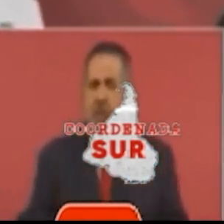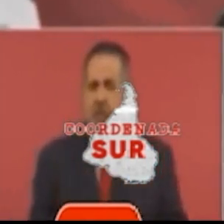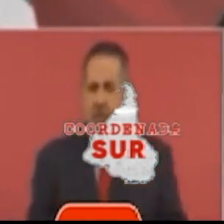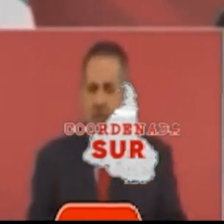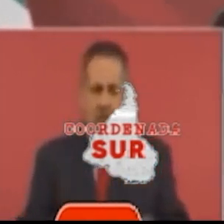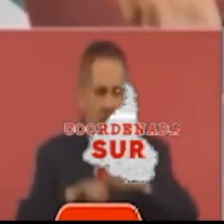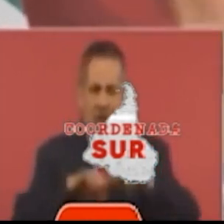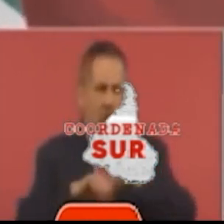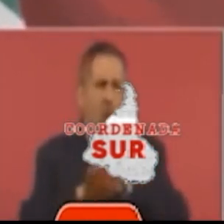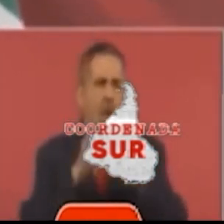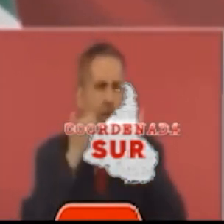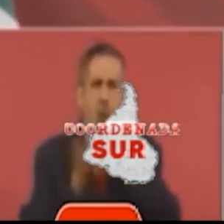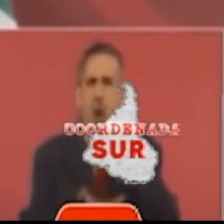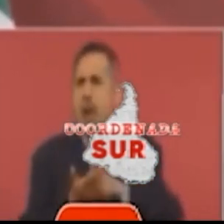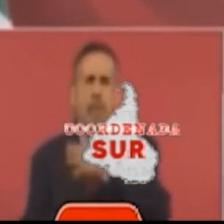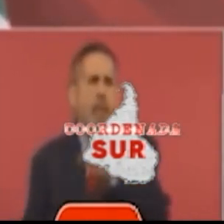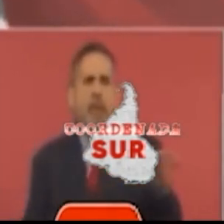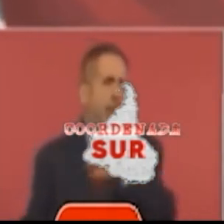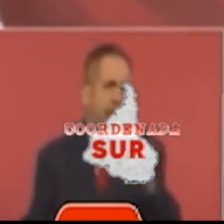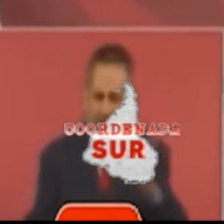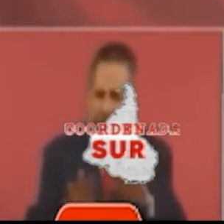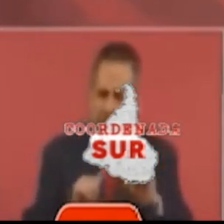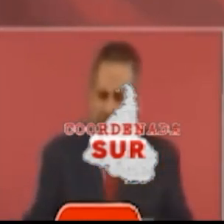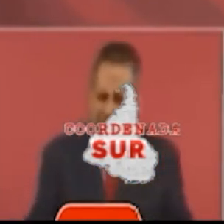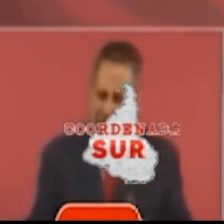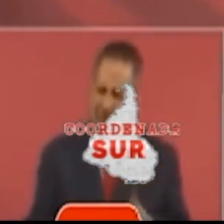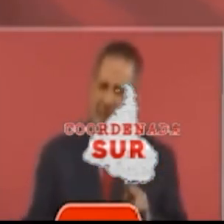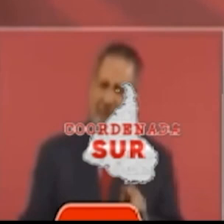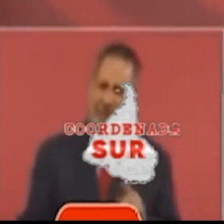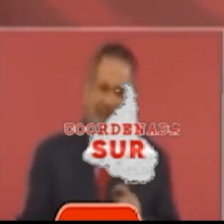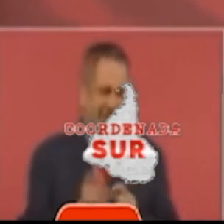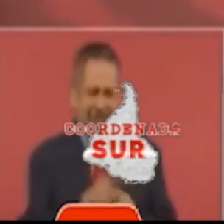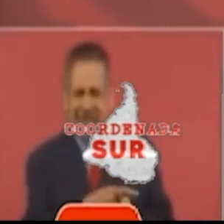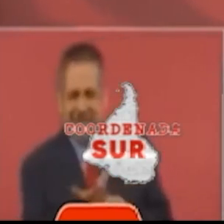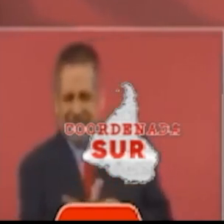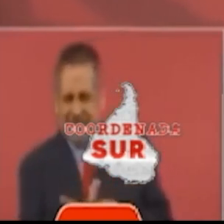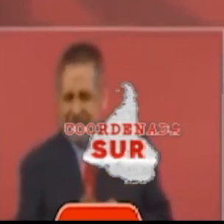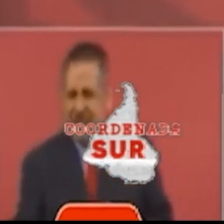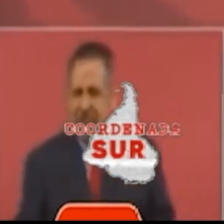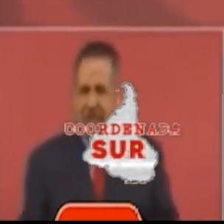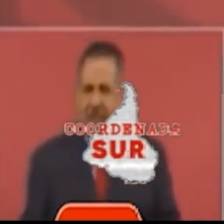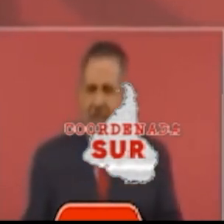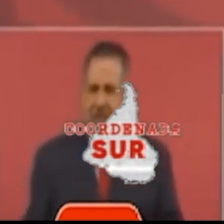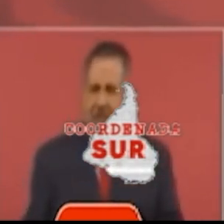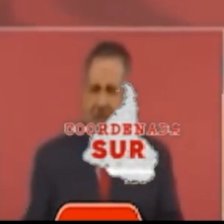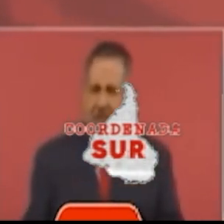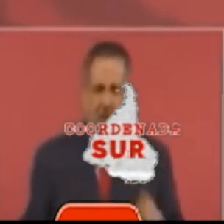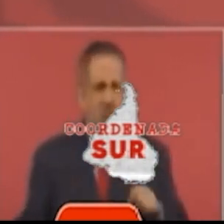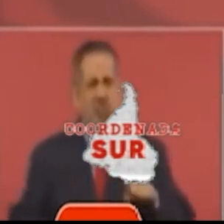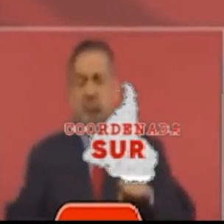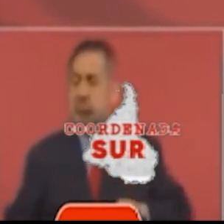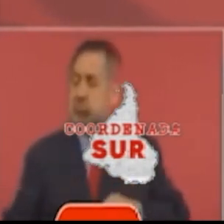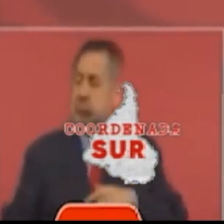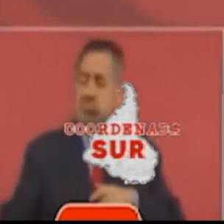un embajador a cualquier sitio, ¿no les parece un acto de